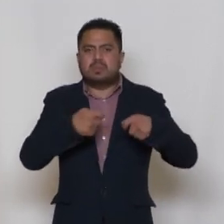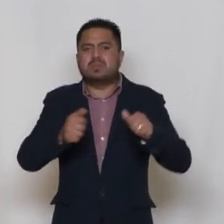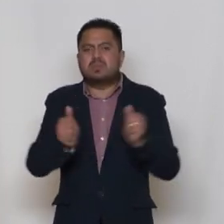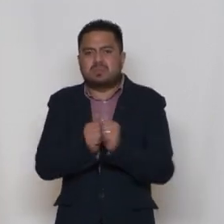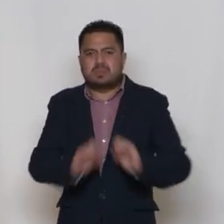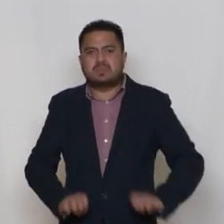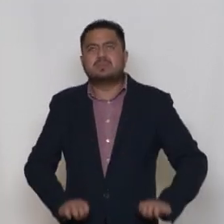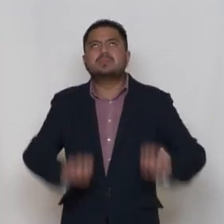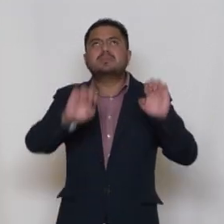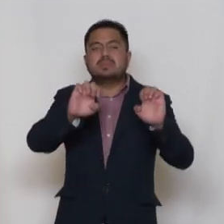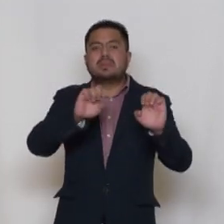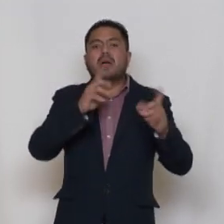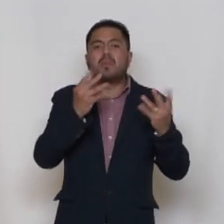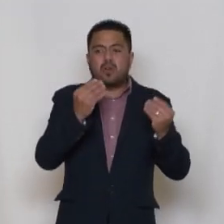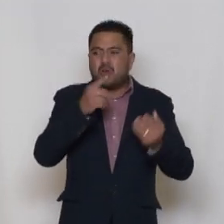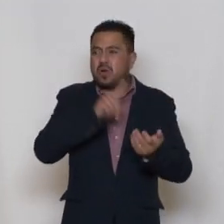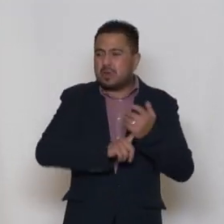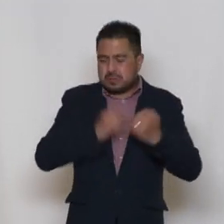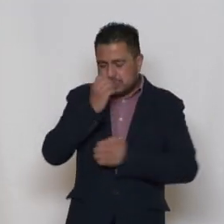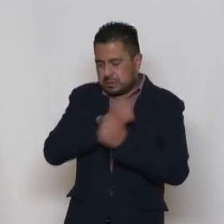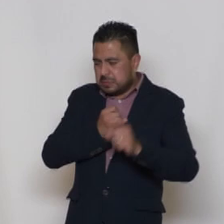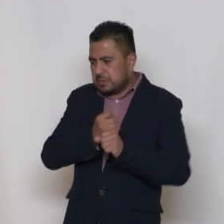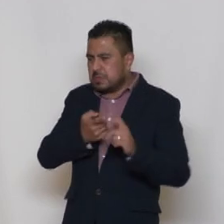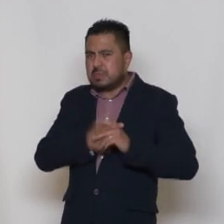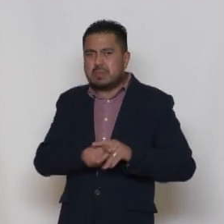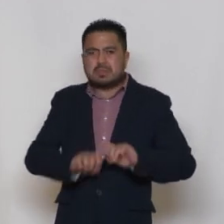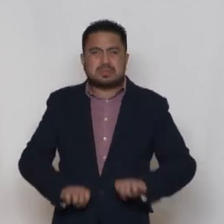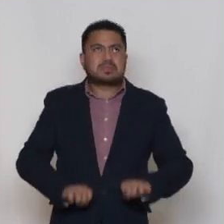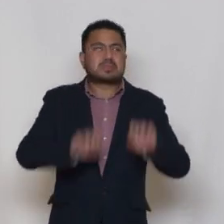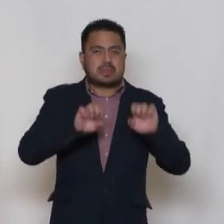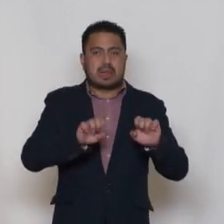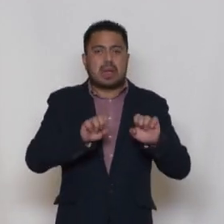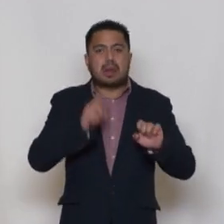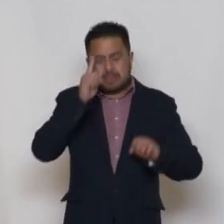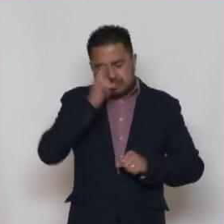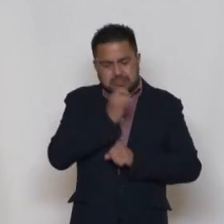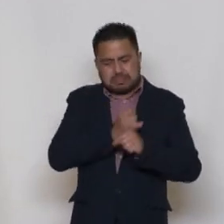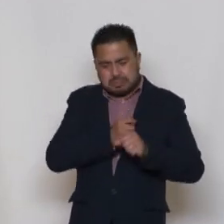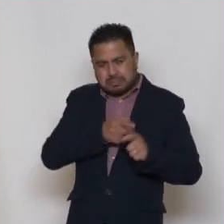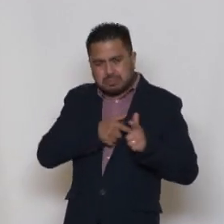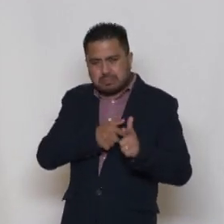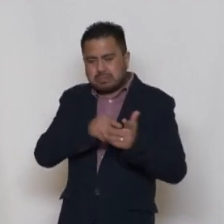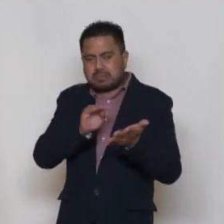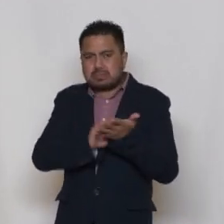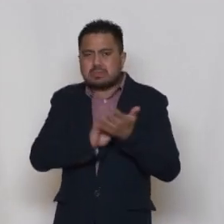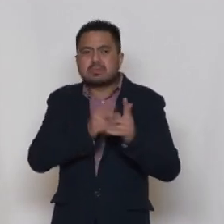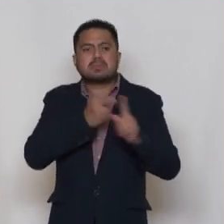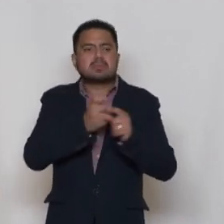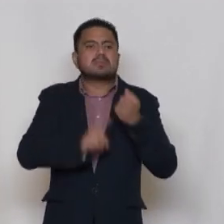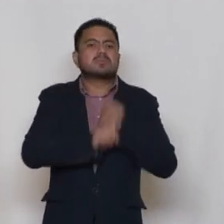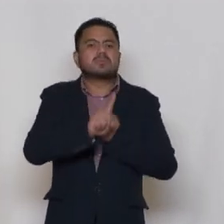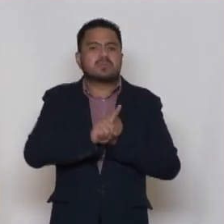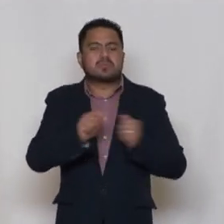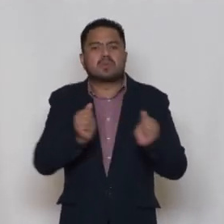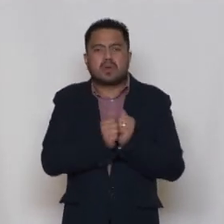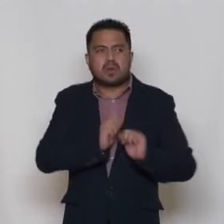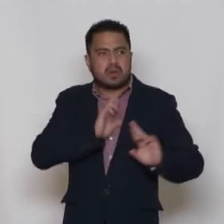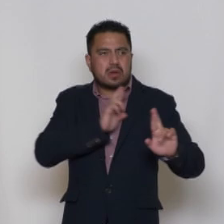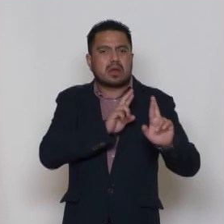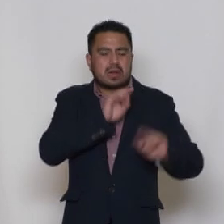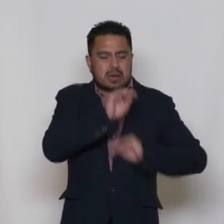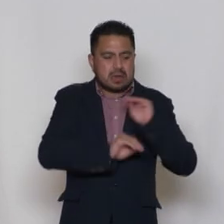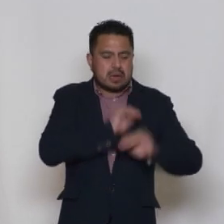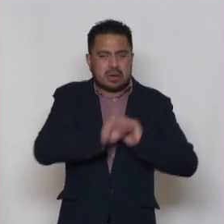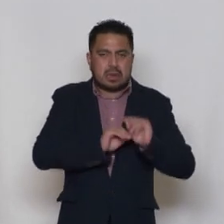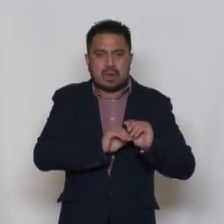fachadas. Entonces, muchos de los estudios que hacemos para edificios sirven para estudiar problemas de confort y problemas de respuesta de la estructura